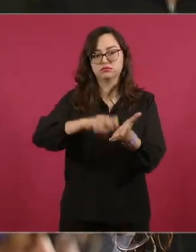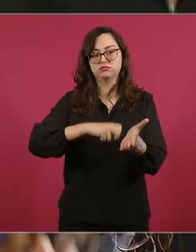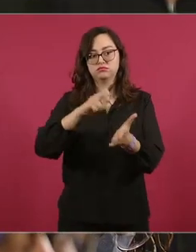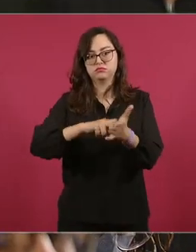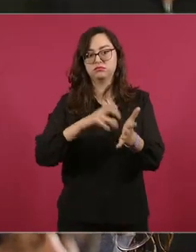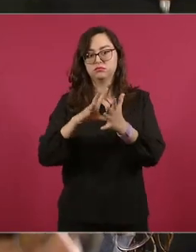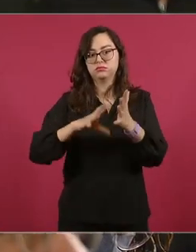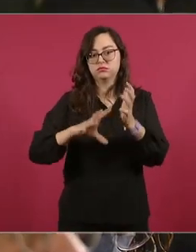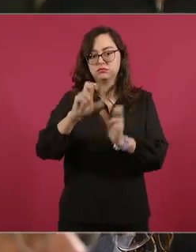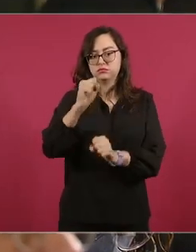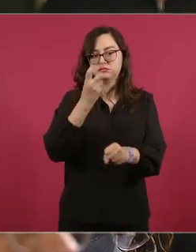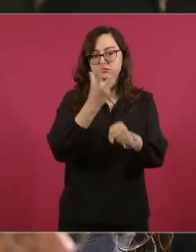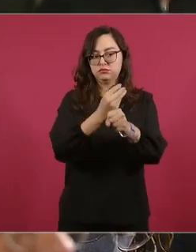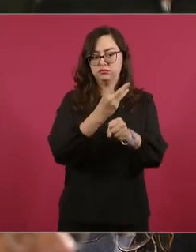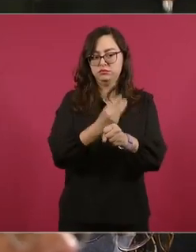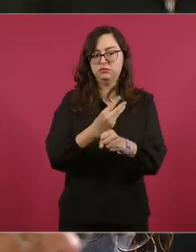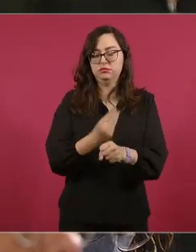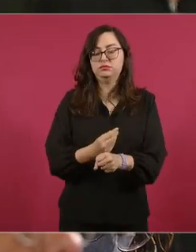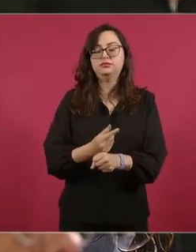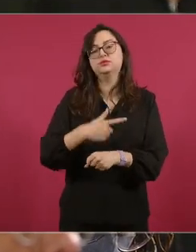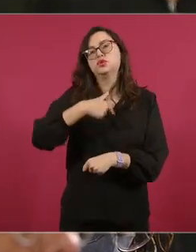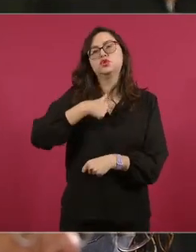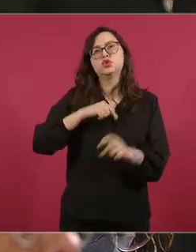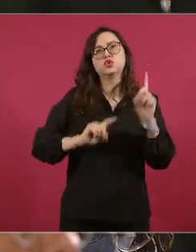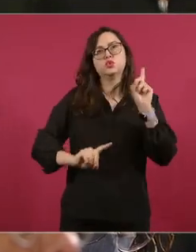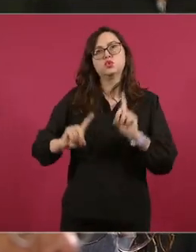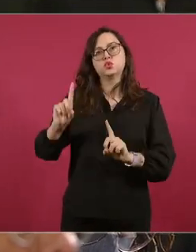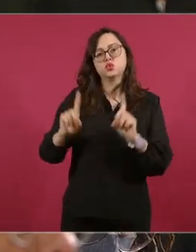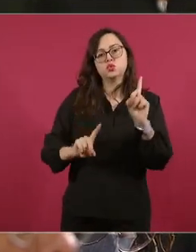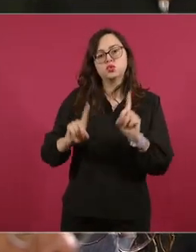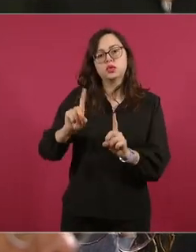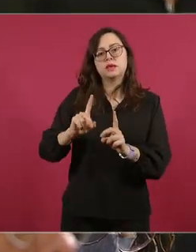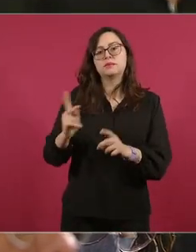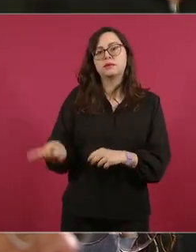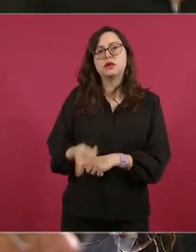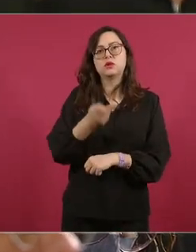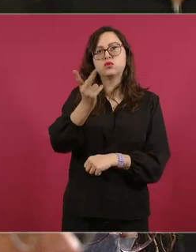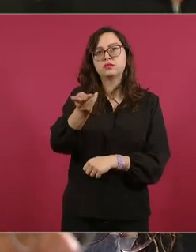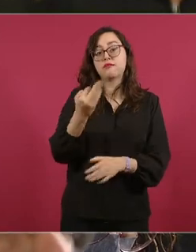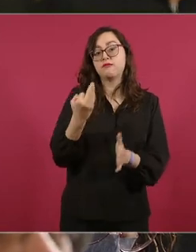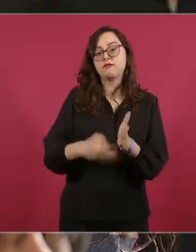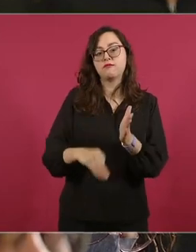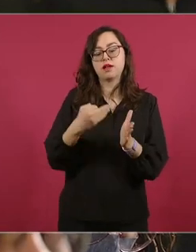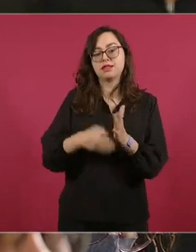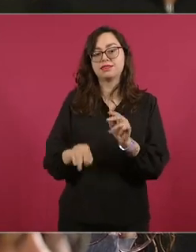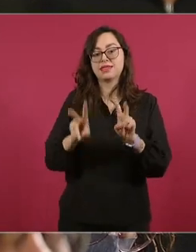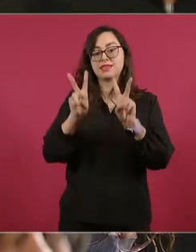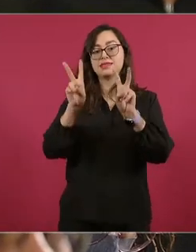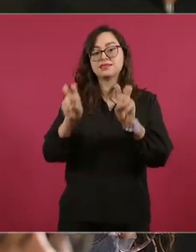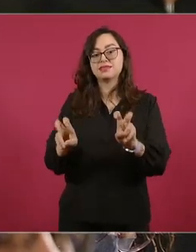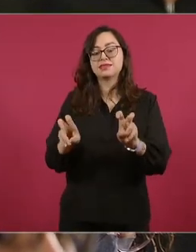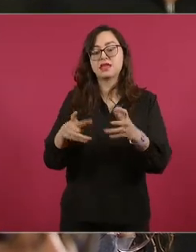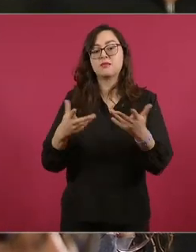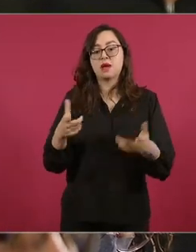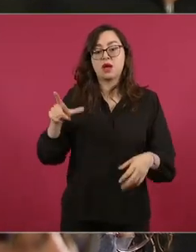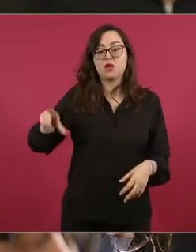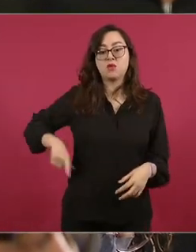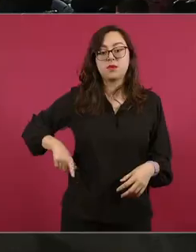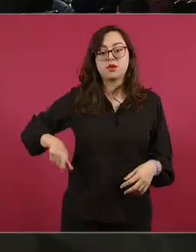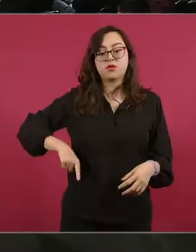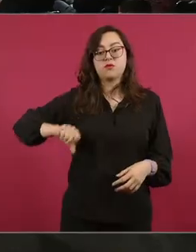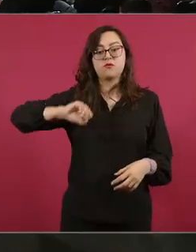En este ámbito, yo ya lo había comentado, señor presidente, sobre el tema de los salarios de los mandos medios del gobierno